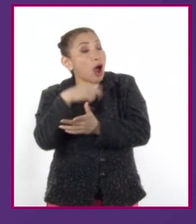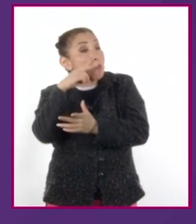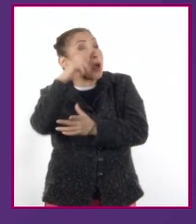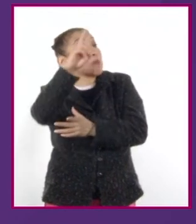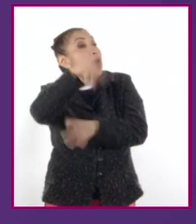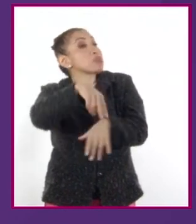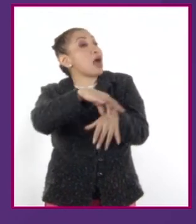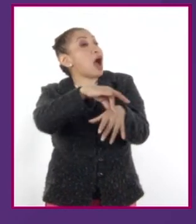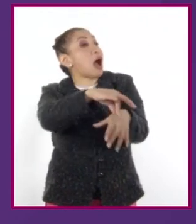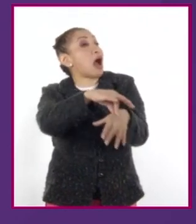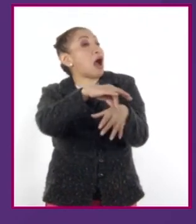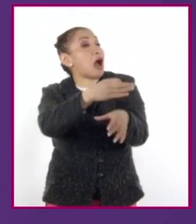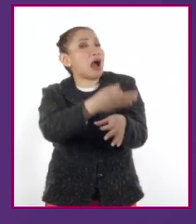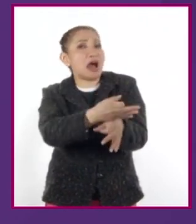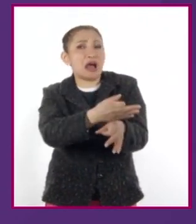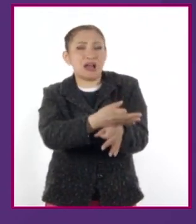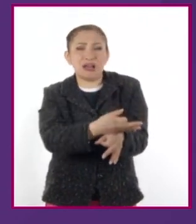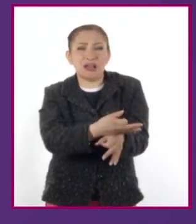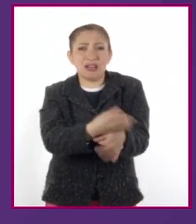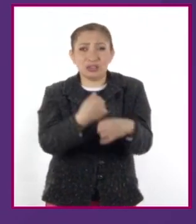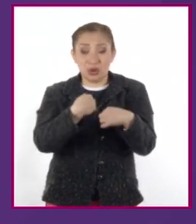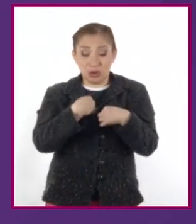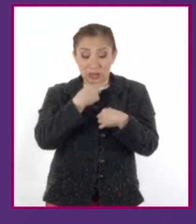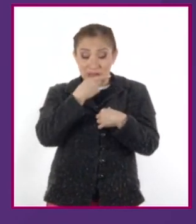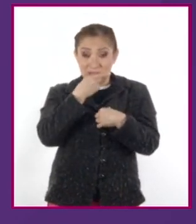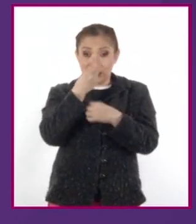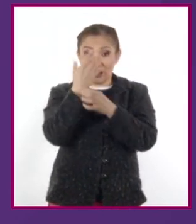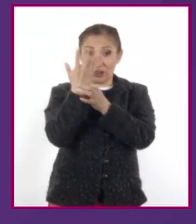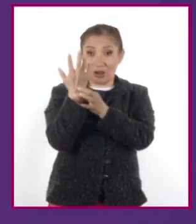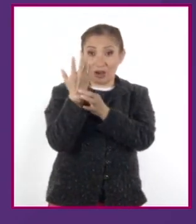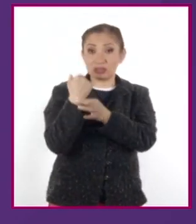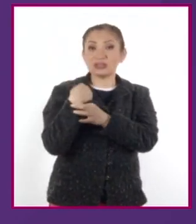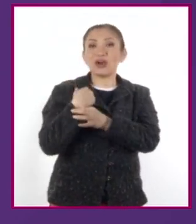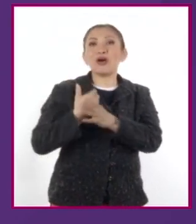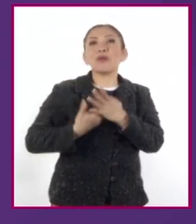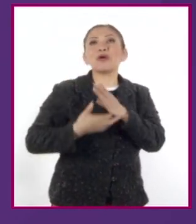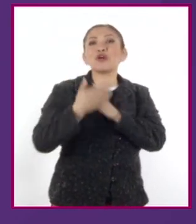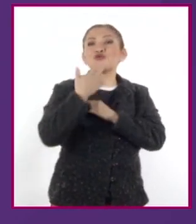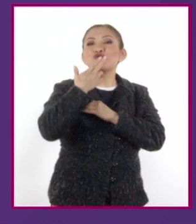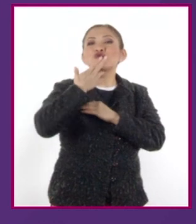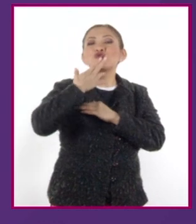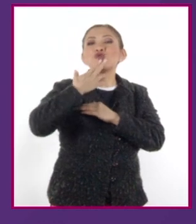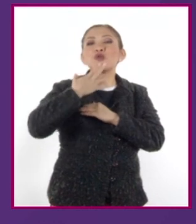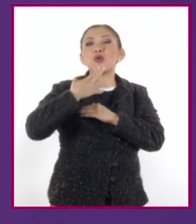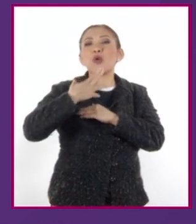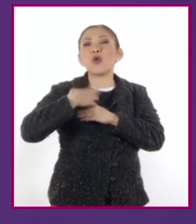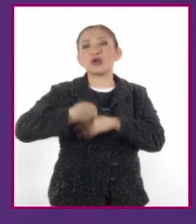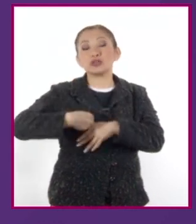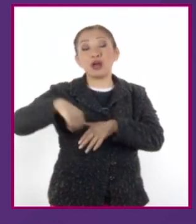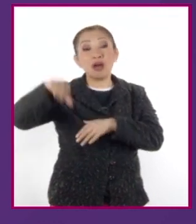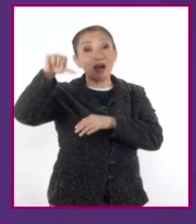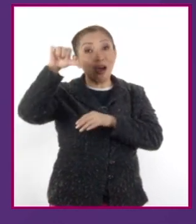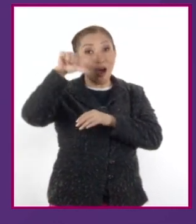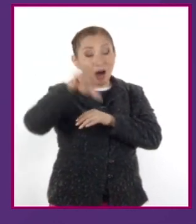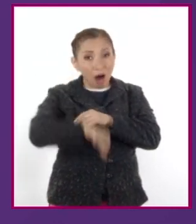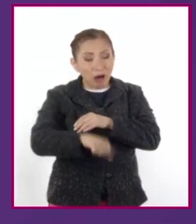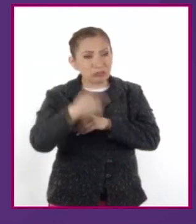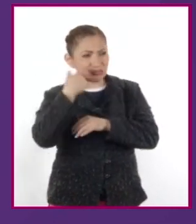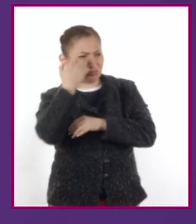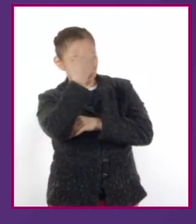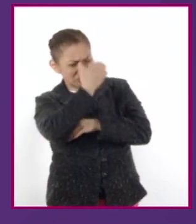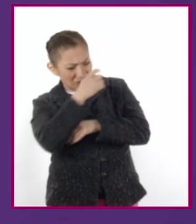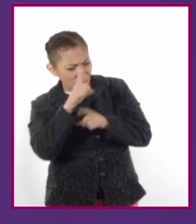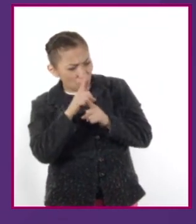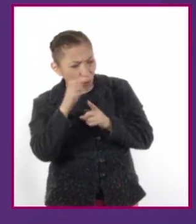realidad por norma, que cuando uno dice voy con la dulzura, de inmediato buscan a